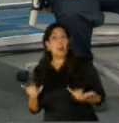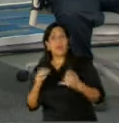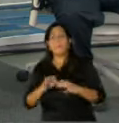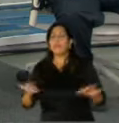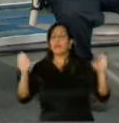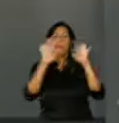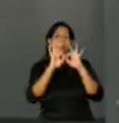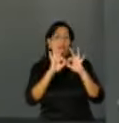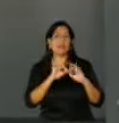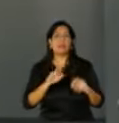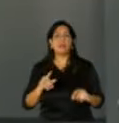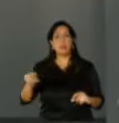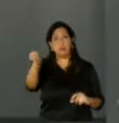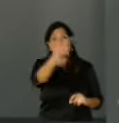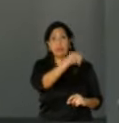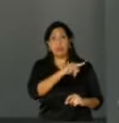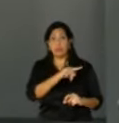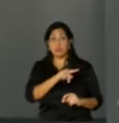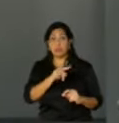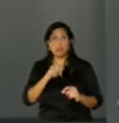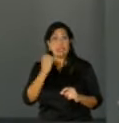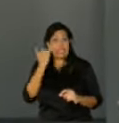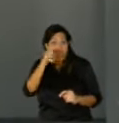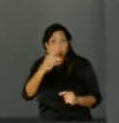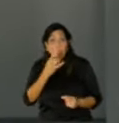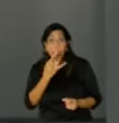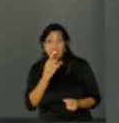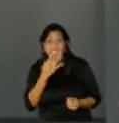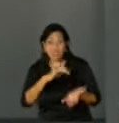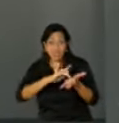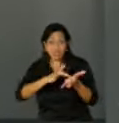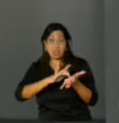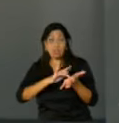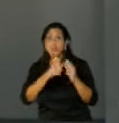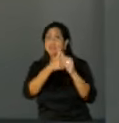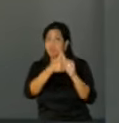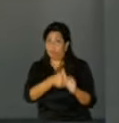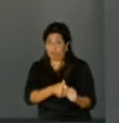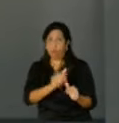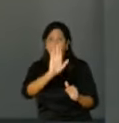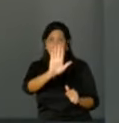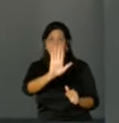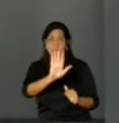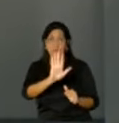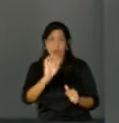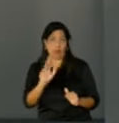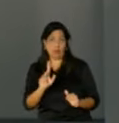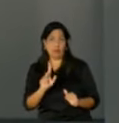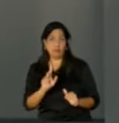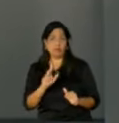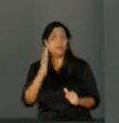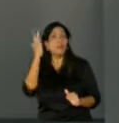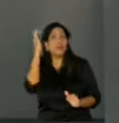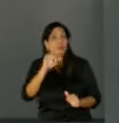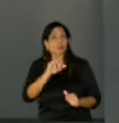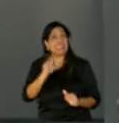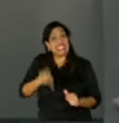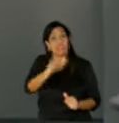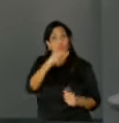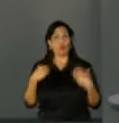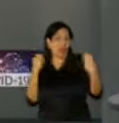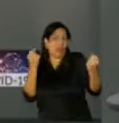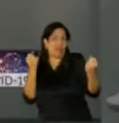los pacientes se adhieran a sus medicamentos de mantenimiento para poder mantener el estatus de salud mejor posible,